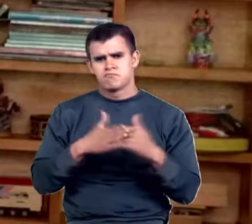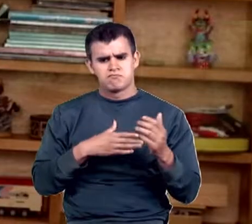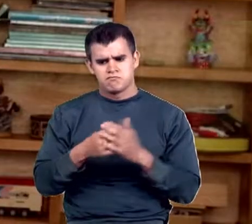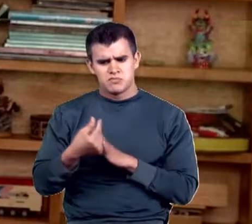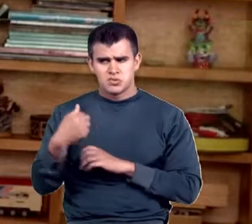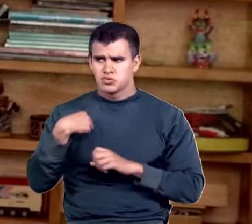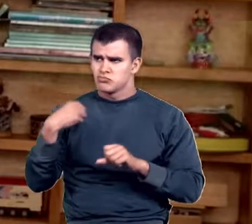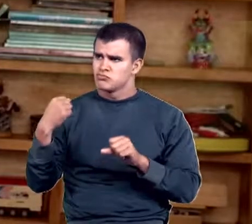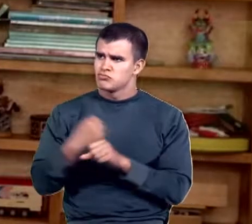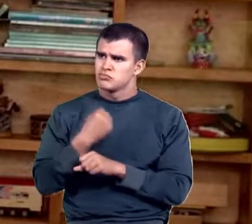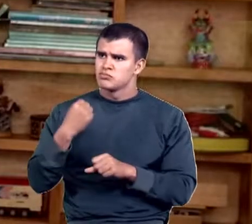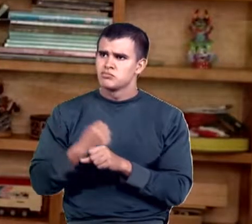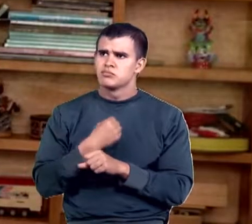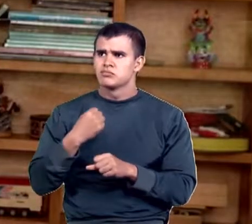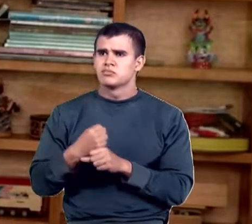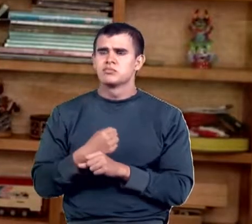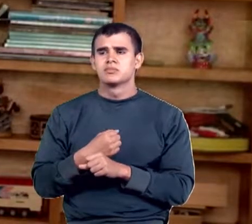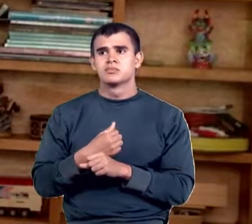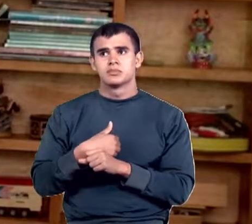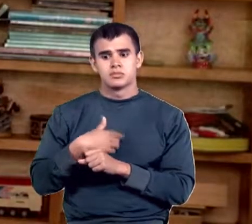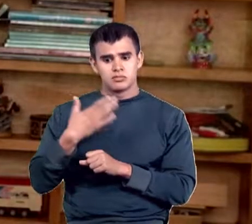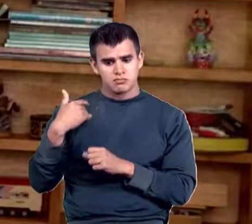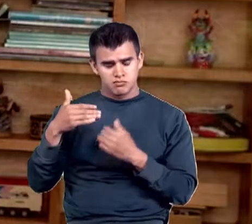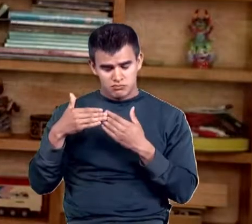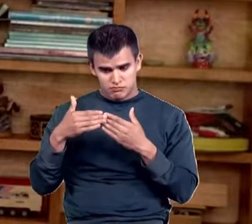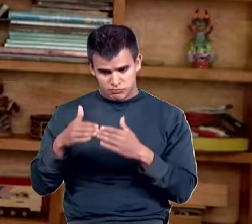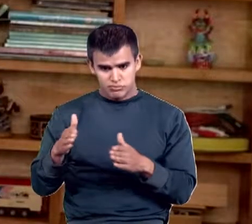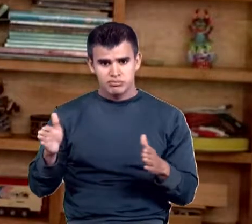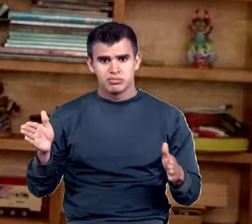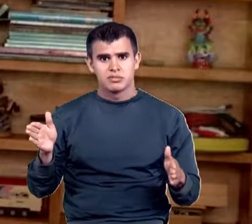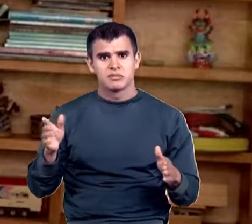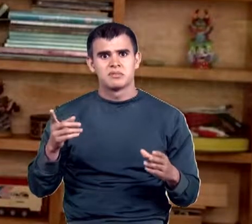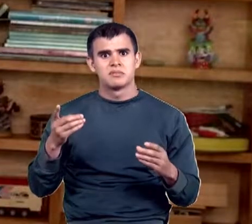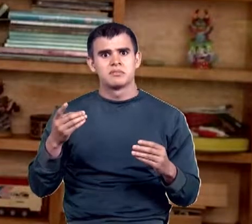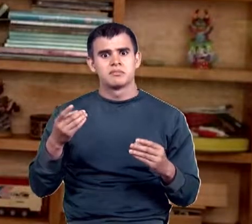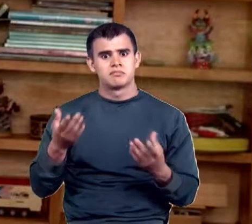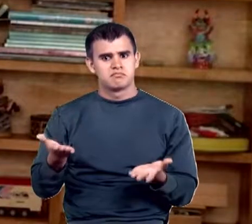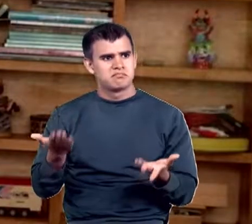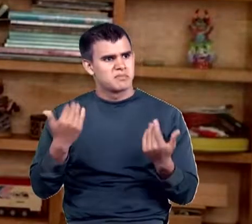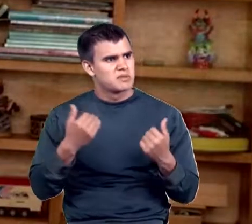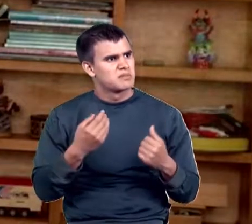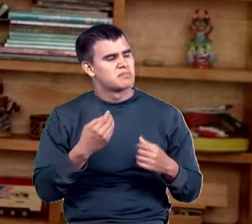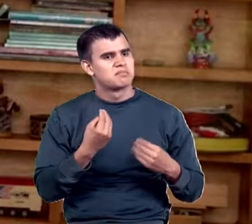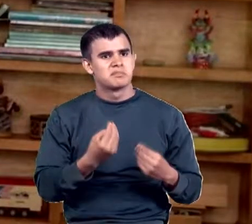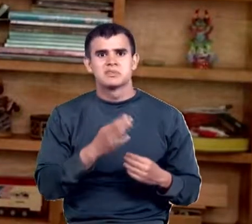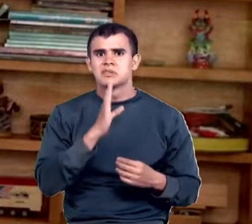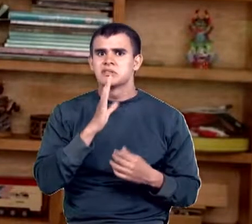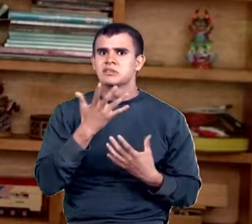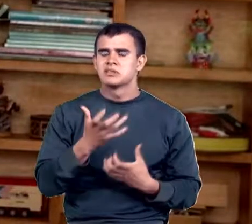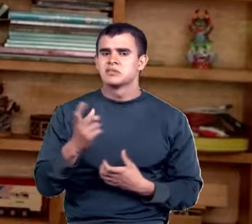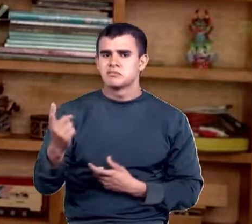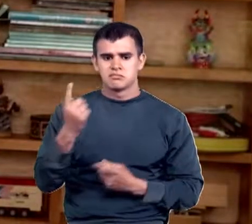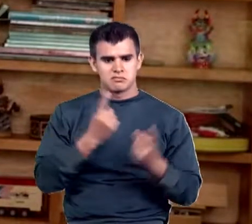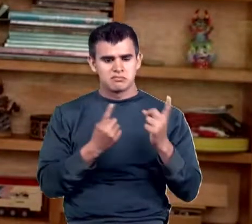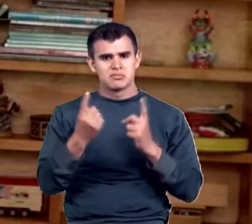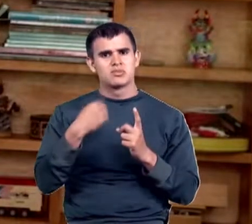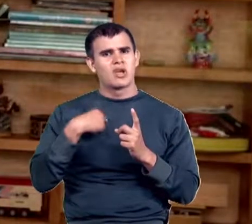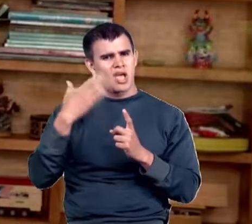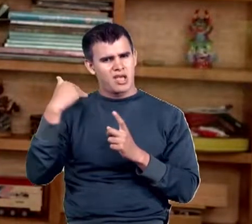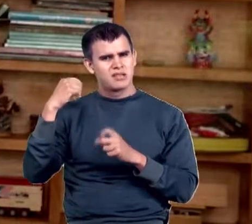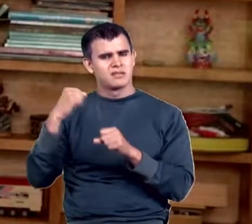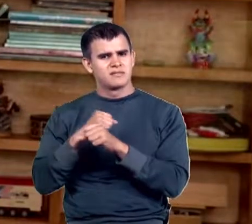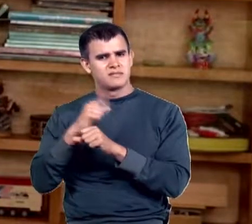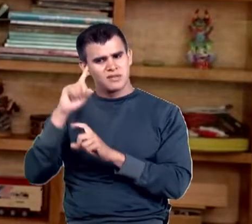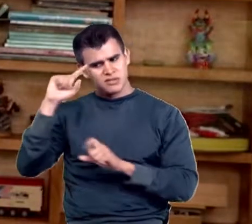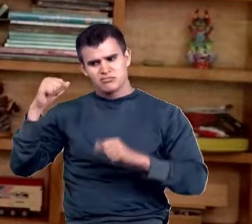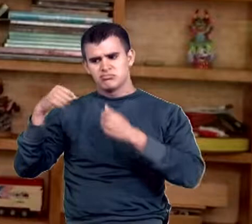Lo que he hecho con muchas de estas agrupaciones, lo que hice en su momento fue abrir el espacio que tenía a disposición en ese entonces cuando